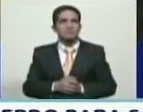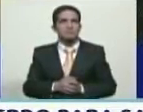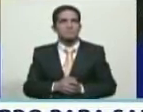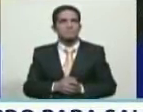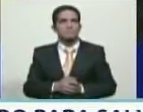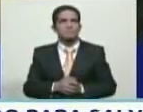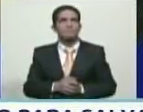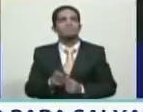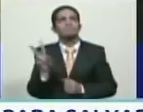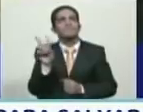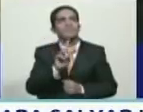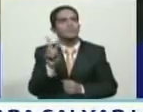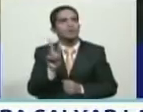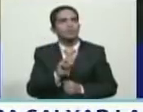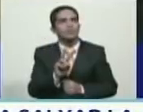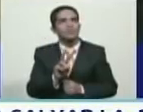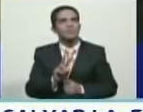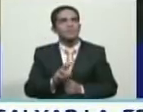Is not